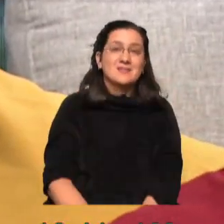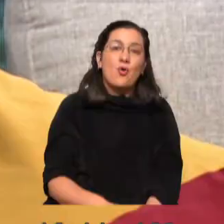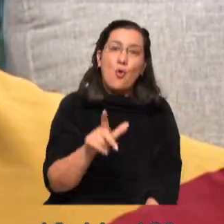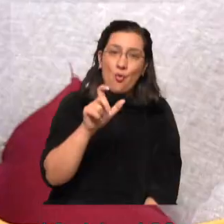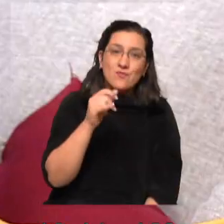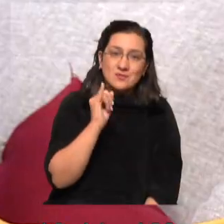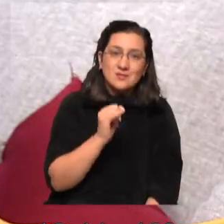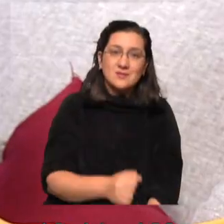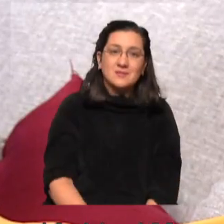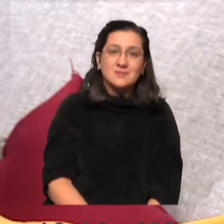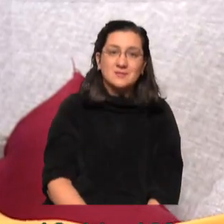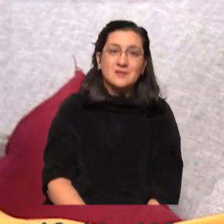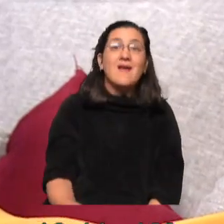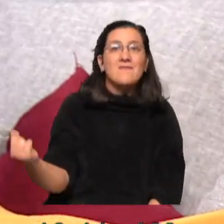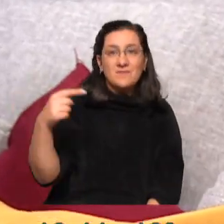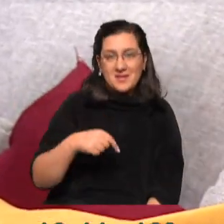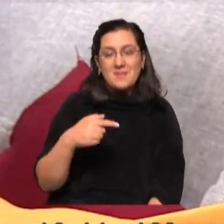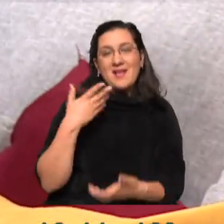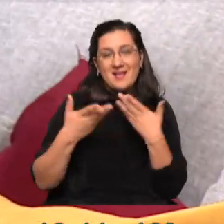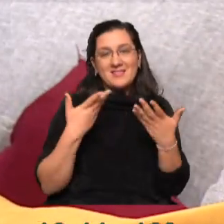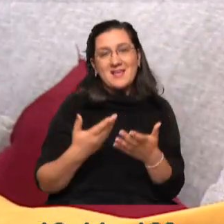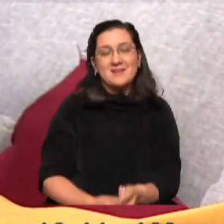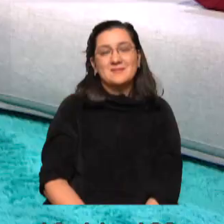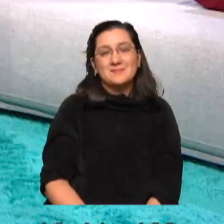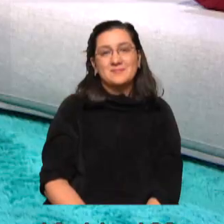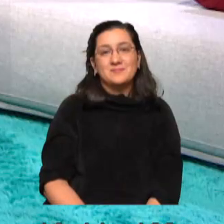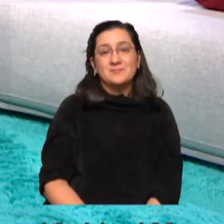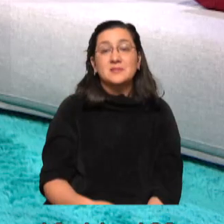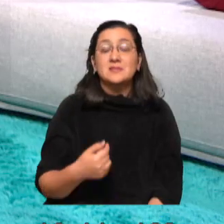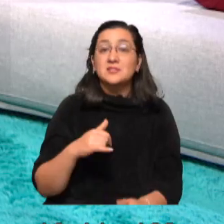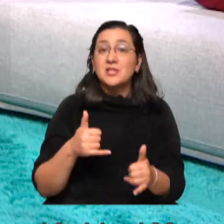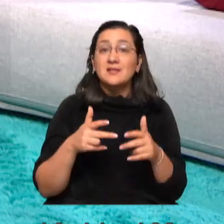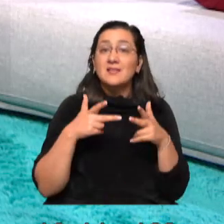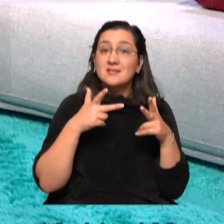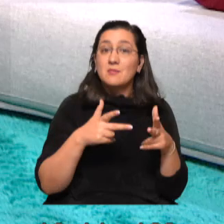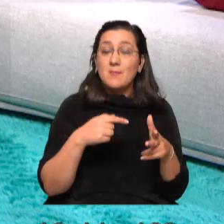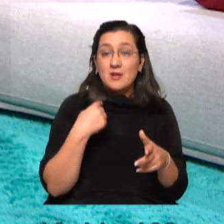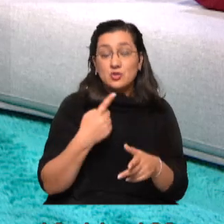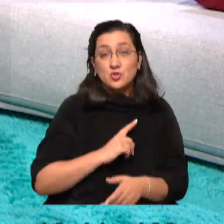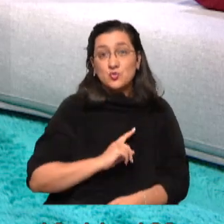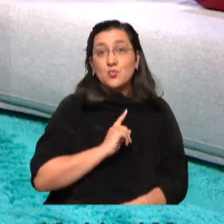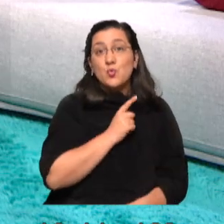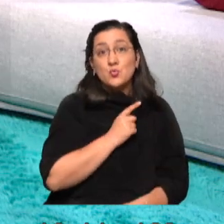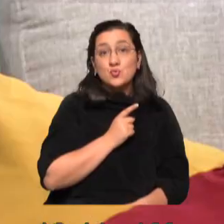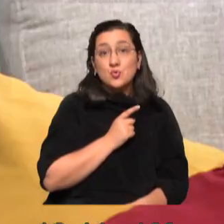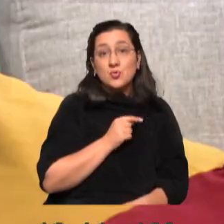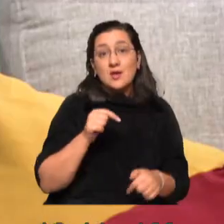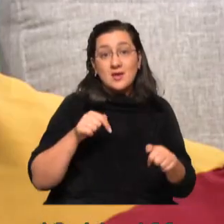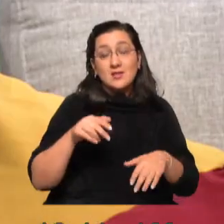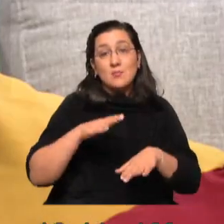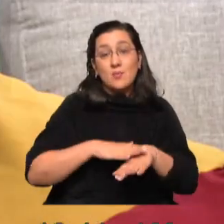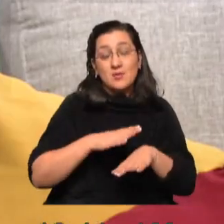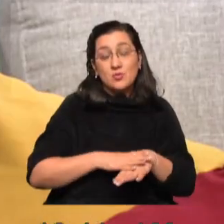sí, está. Vine para eso. Muy bien. Vamos a ver si sale. Y ya te decimos, Vicente, sí. que para nosotros es un orgullo este espacio en particular,